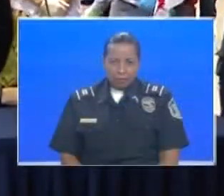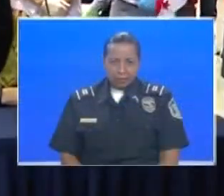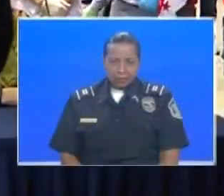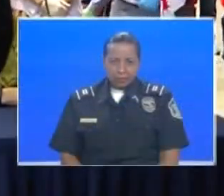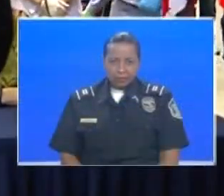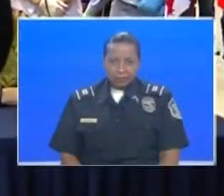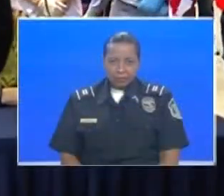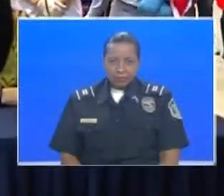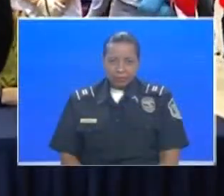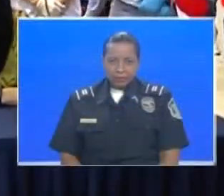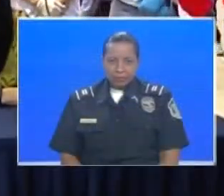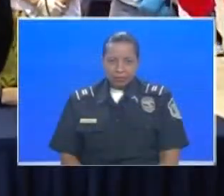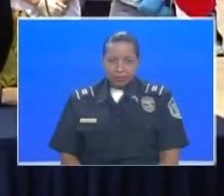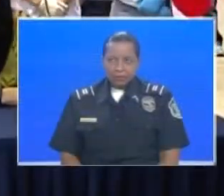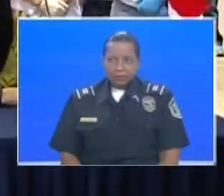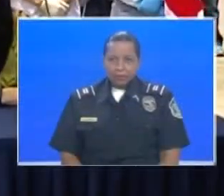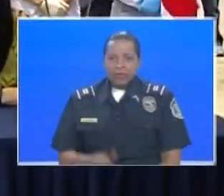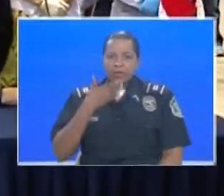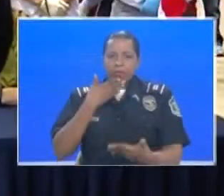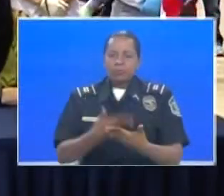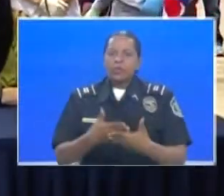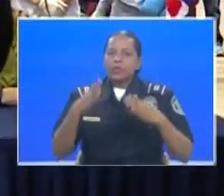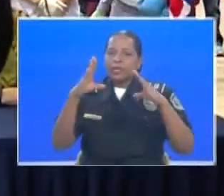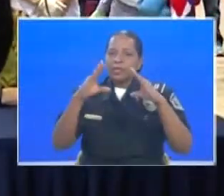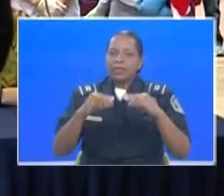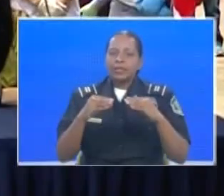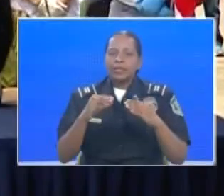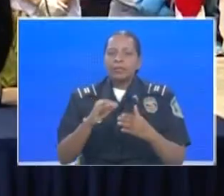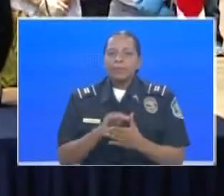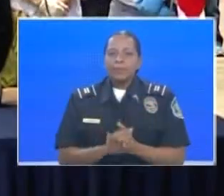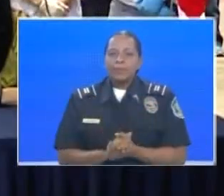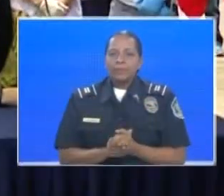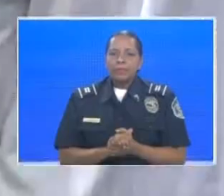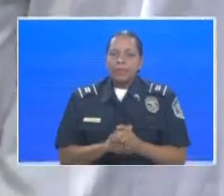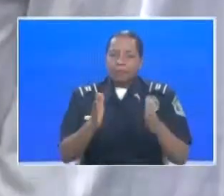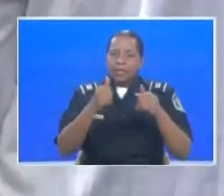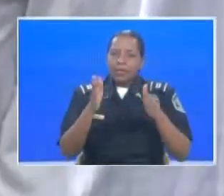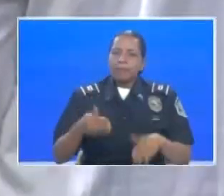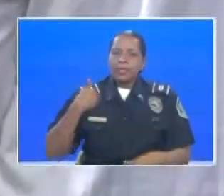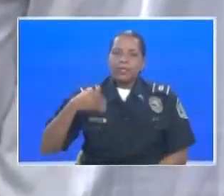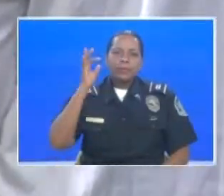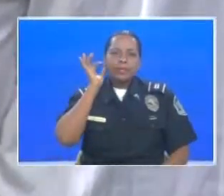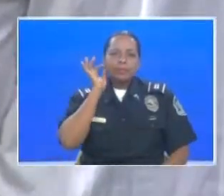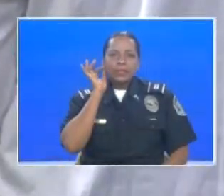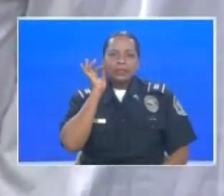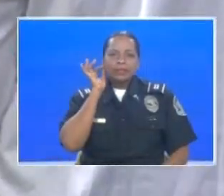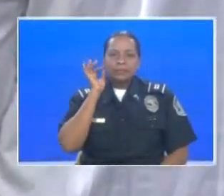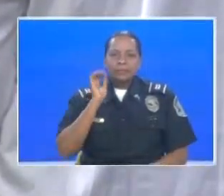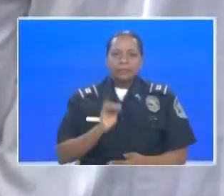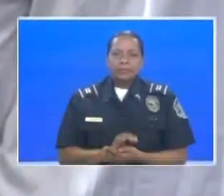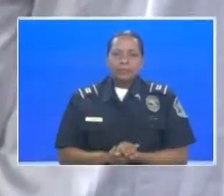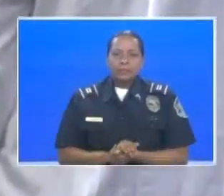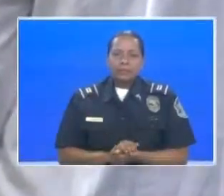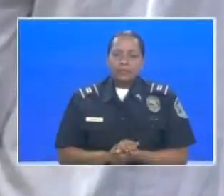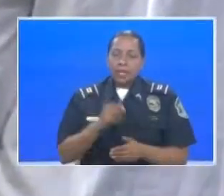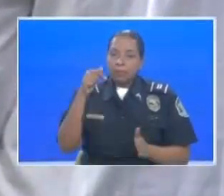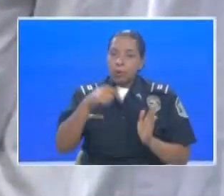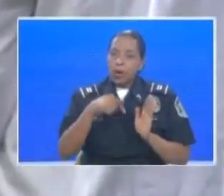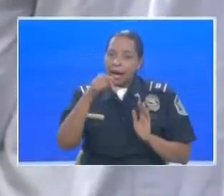Muy buenas tardes. Muy buenas tardes, panameñas y panameños. Estamos